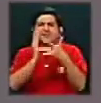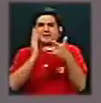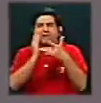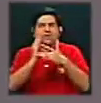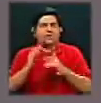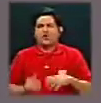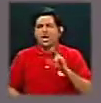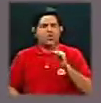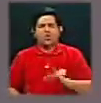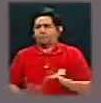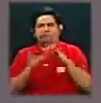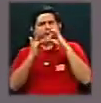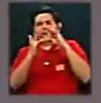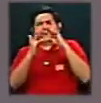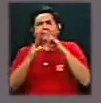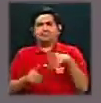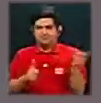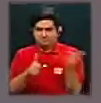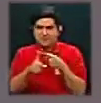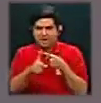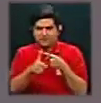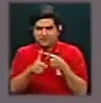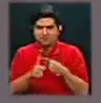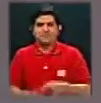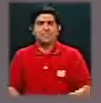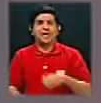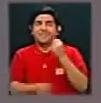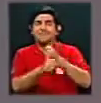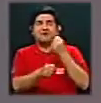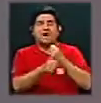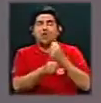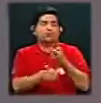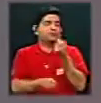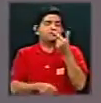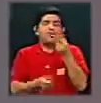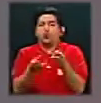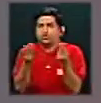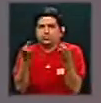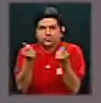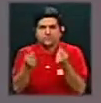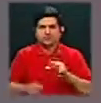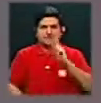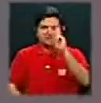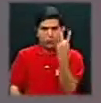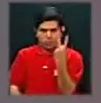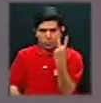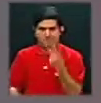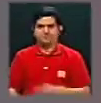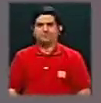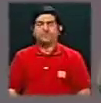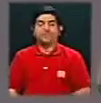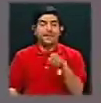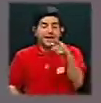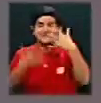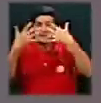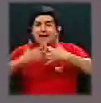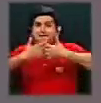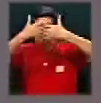no es tan sofisticada. Entonces, eso en primer lugar, generan pocos empleos por esa razón. En segundo lugar, porque son